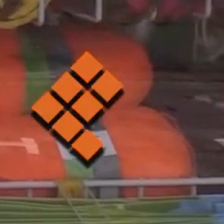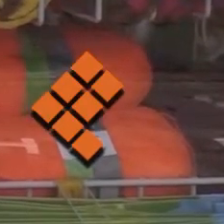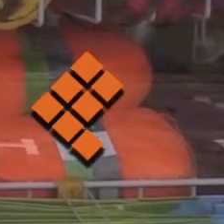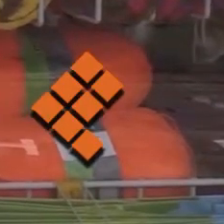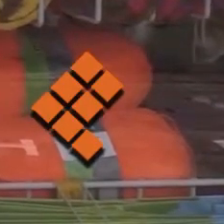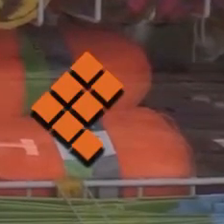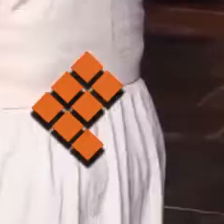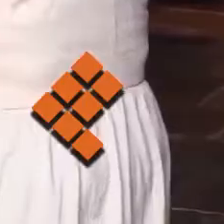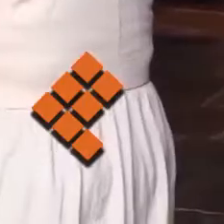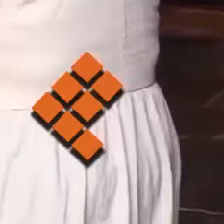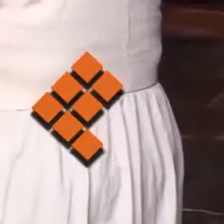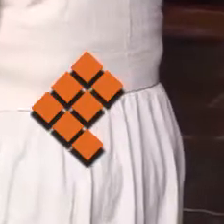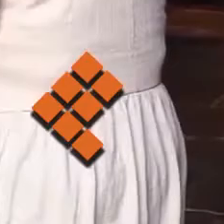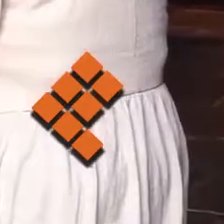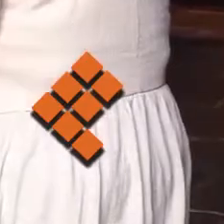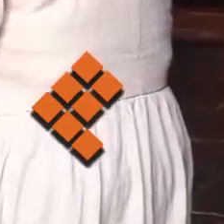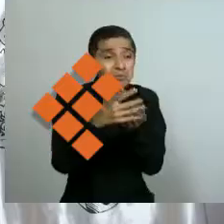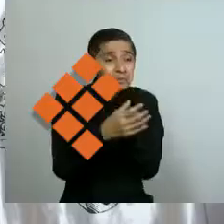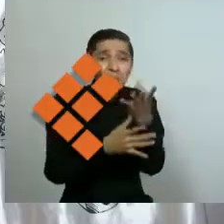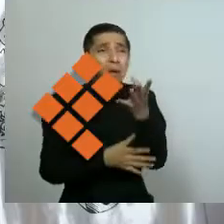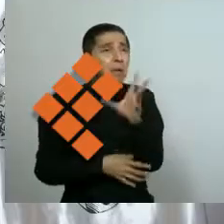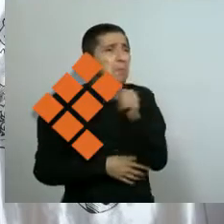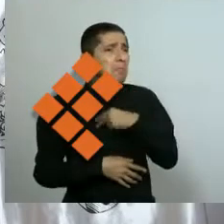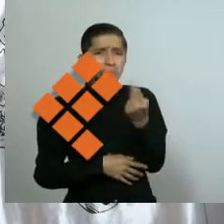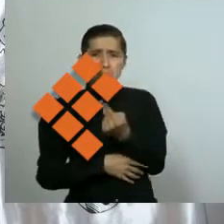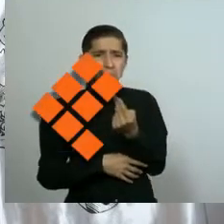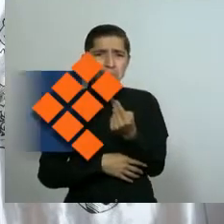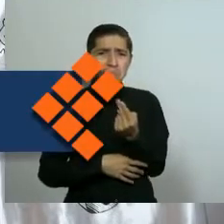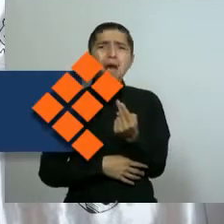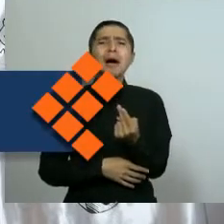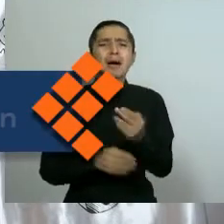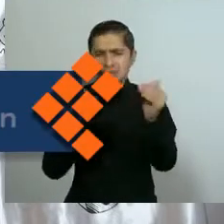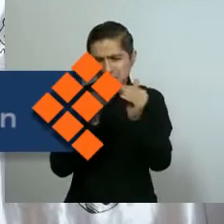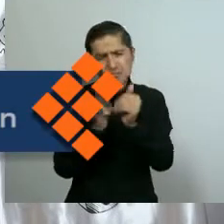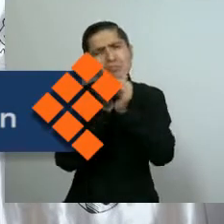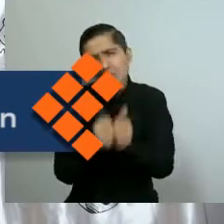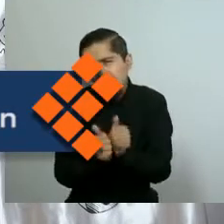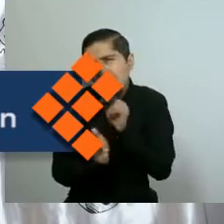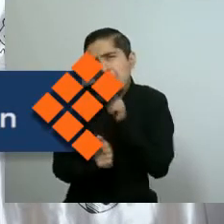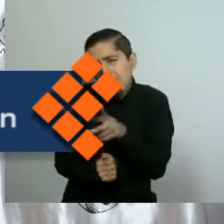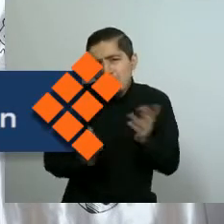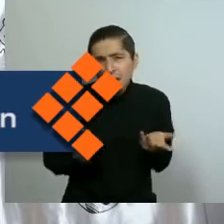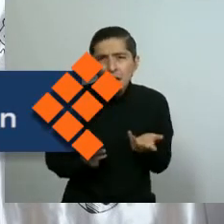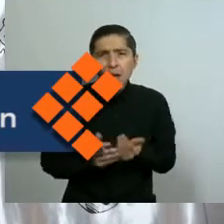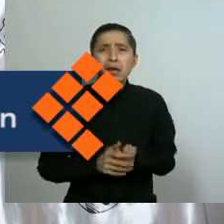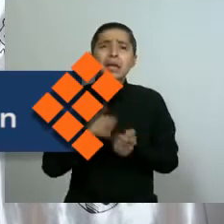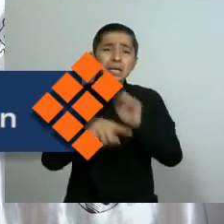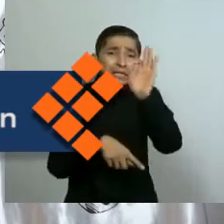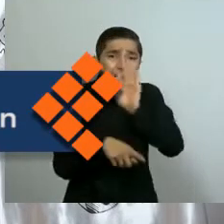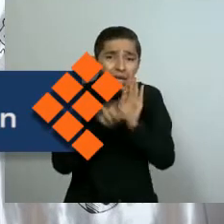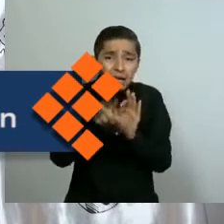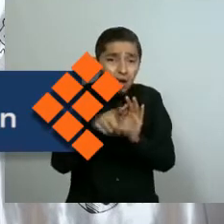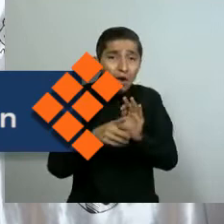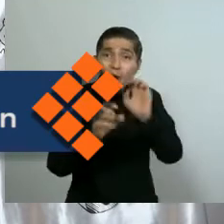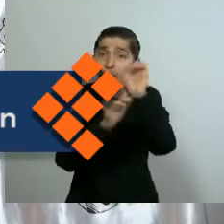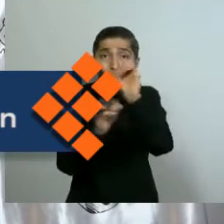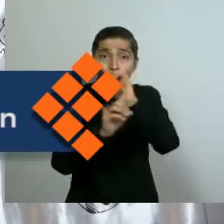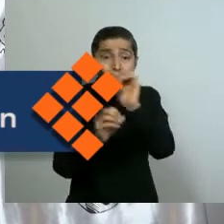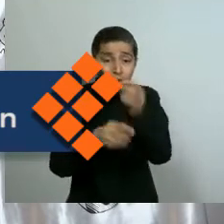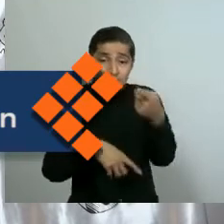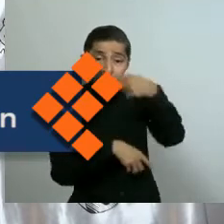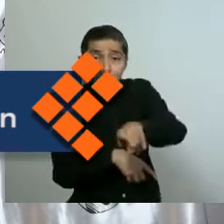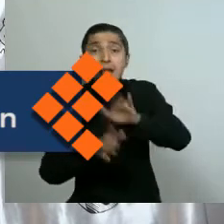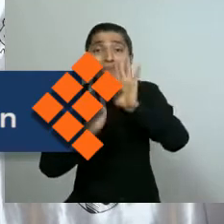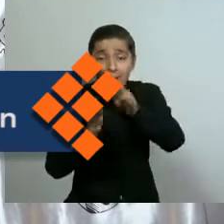carta compromiso para hacer cumplir los protocolos de seguridad e higiene. Si no eres un sector autorizado en esta etapa para